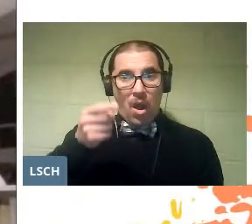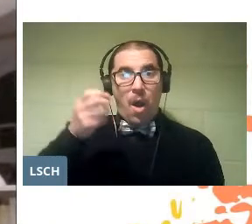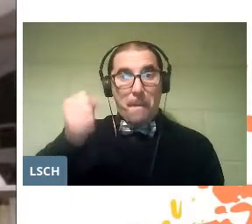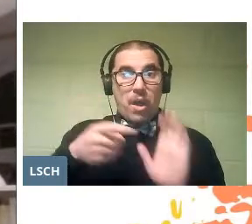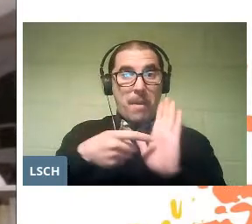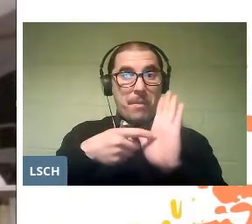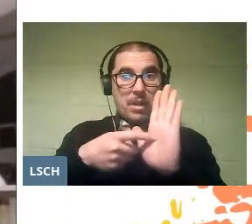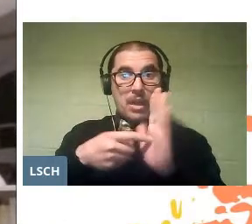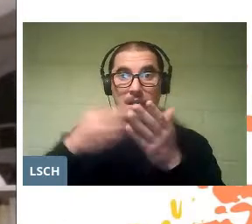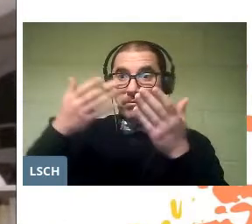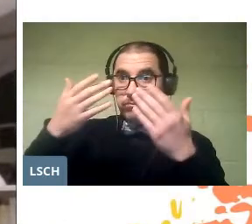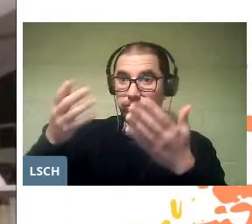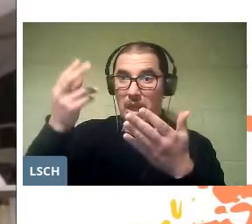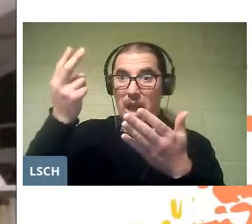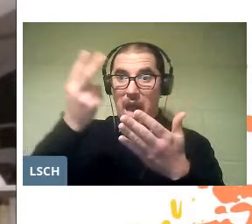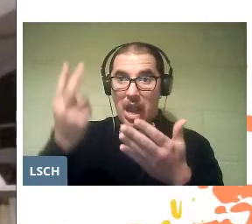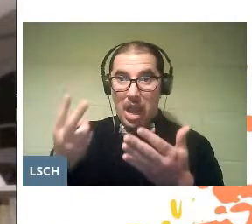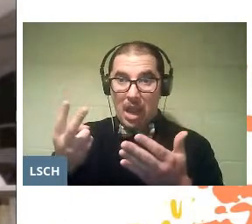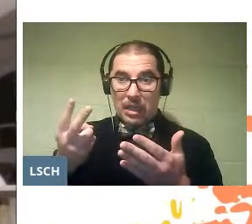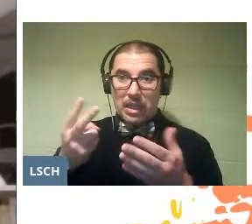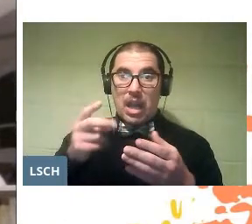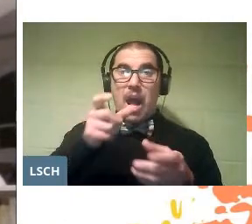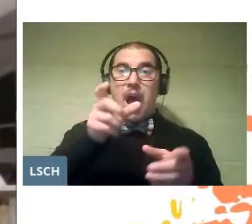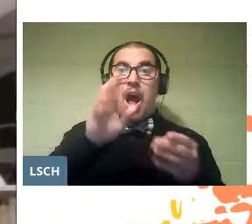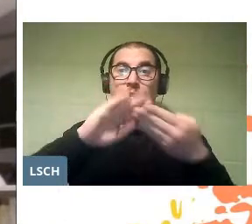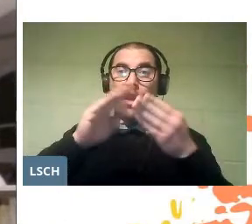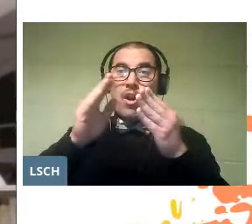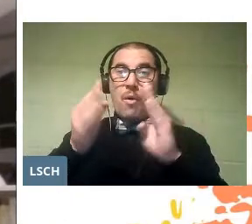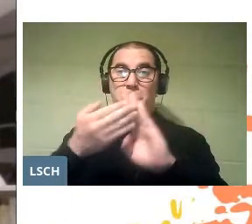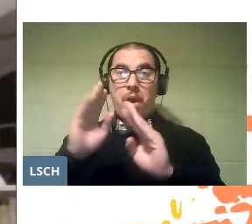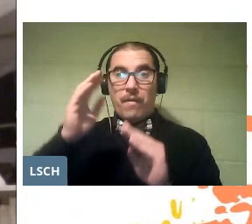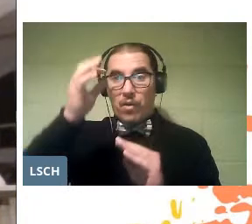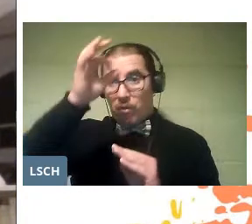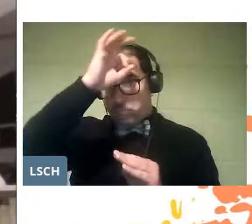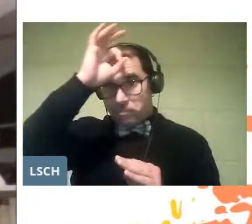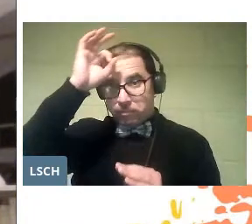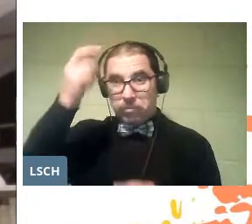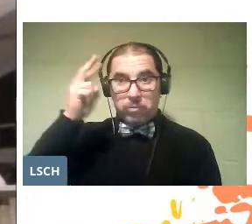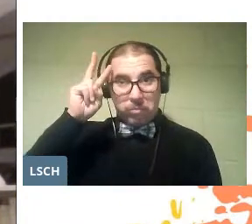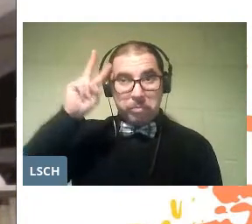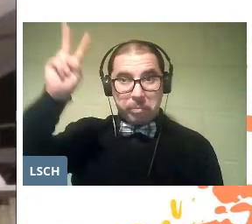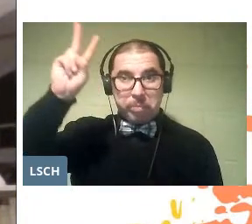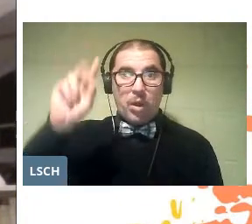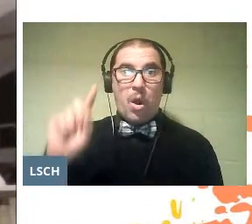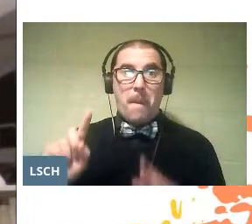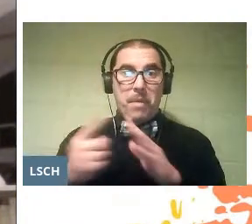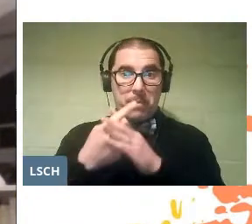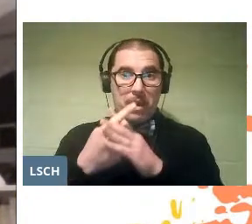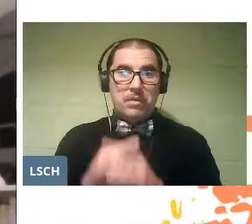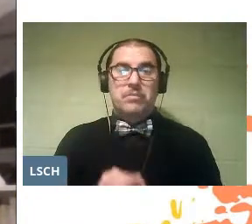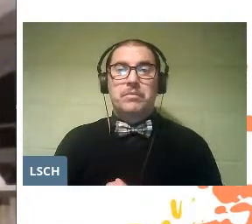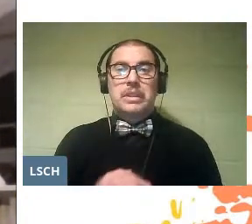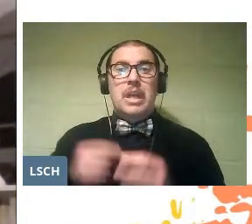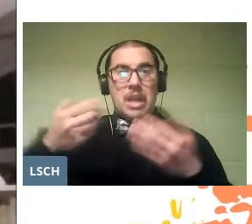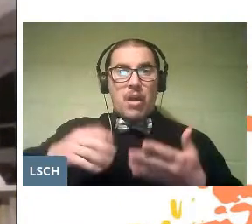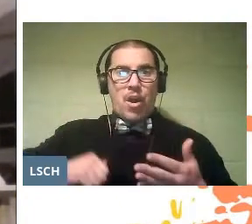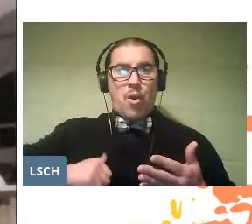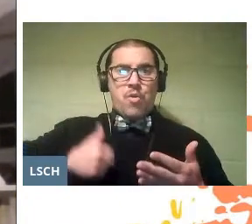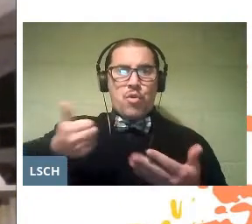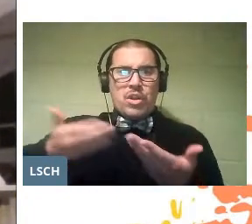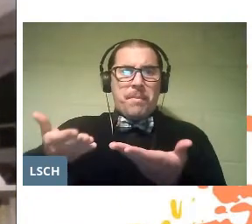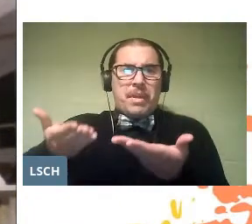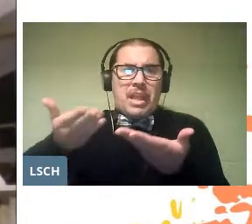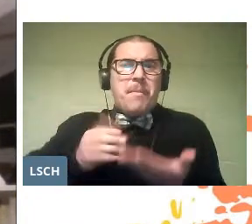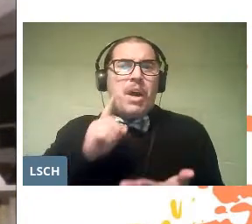expositiva al arte de los pueblos originarios y estamos muy orgullosos de haber invitado para ello